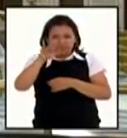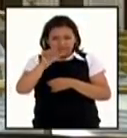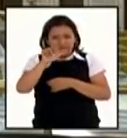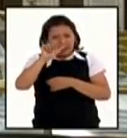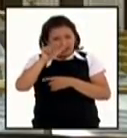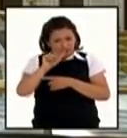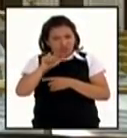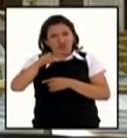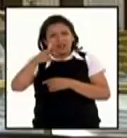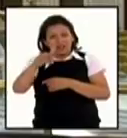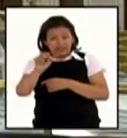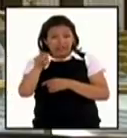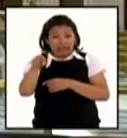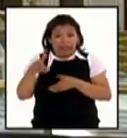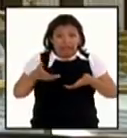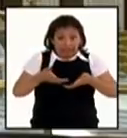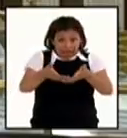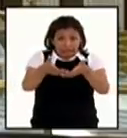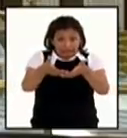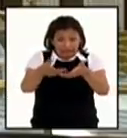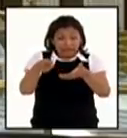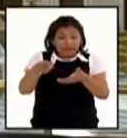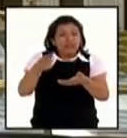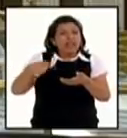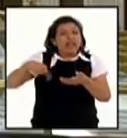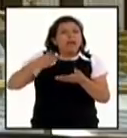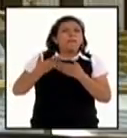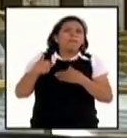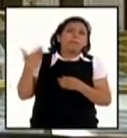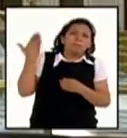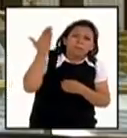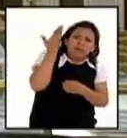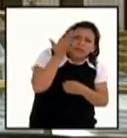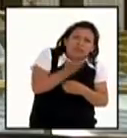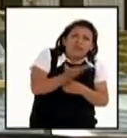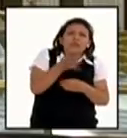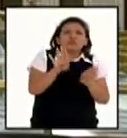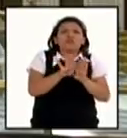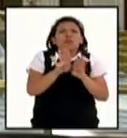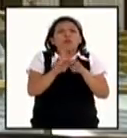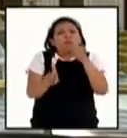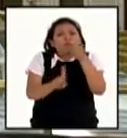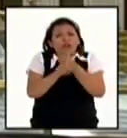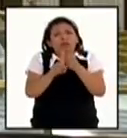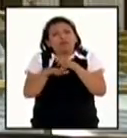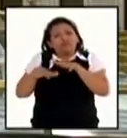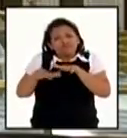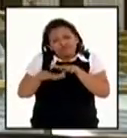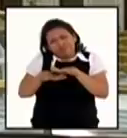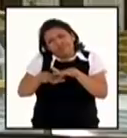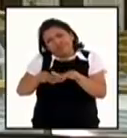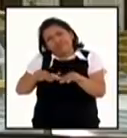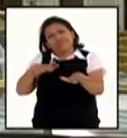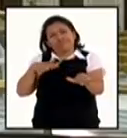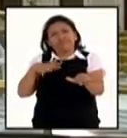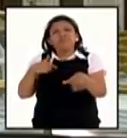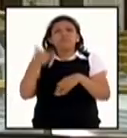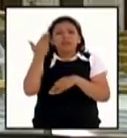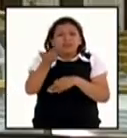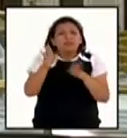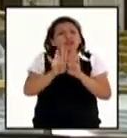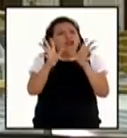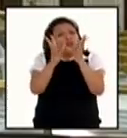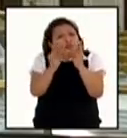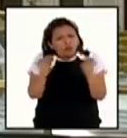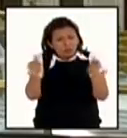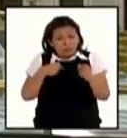las calles donde nosotros hemos hecho alguna petición para solucionar un conflicto vial. Los conflictos viales principales que nosotros